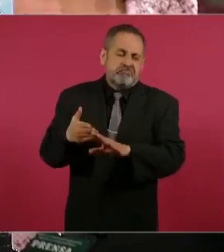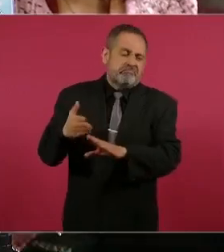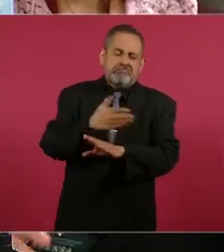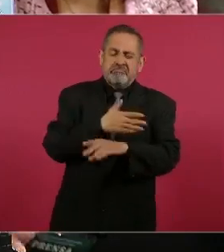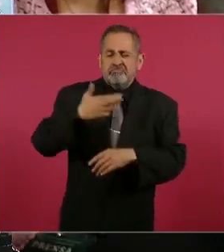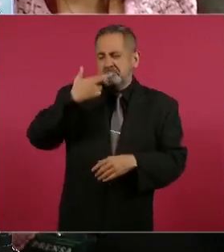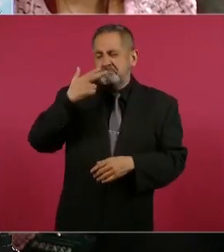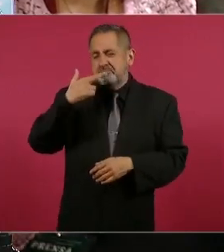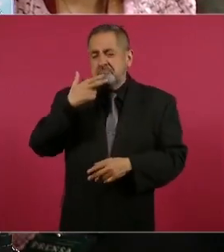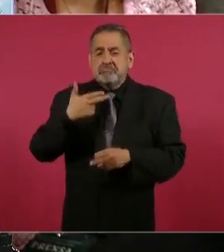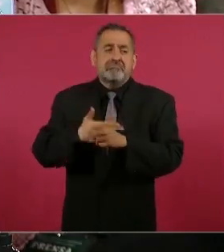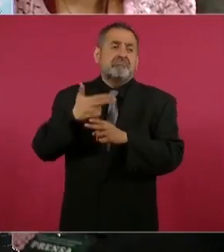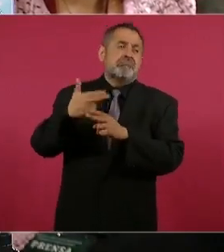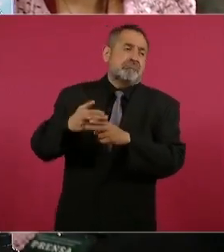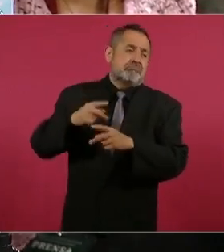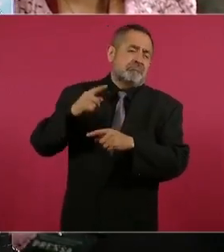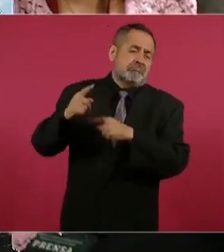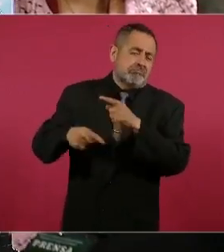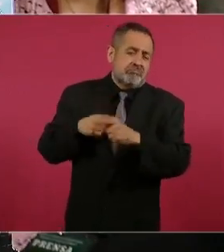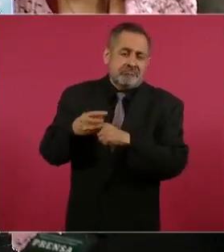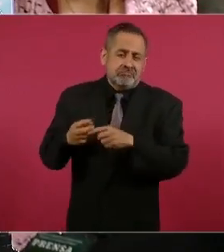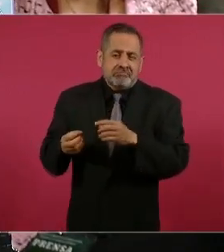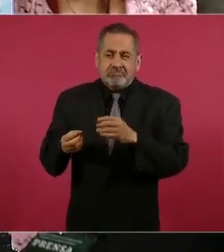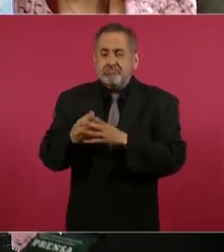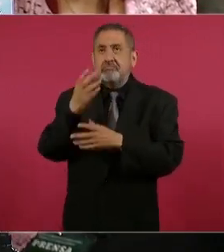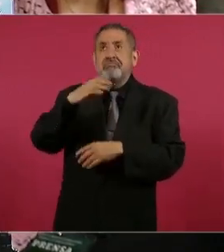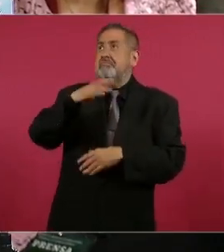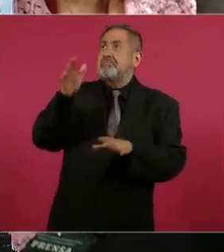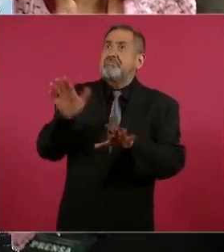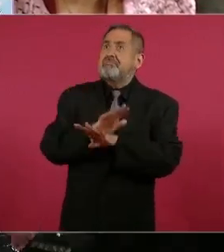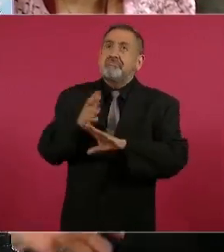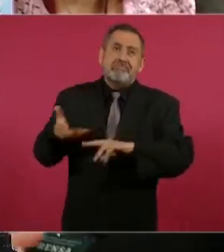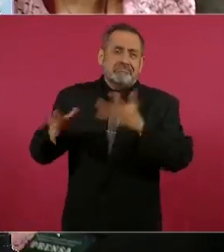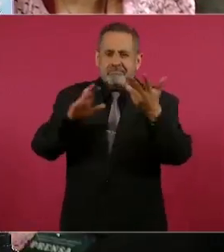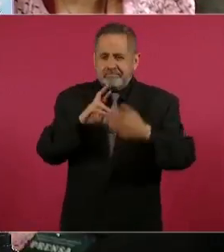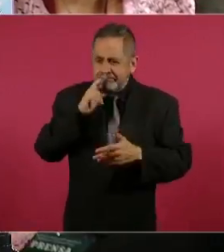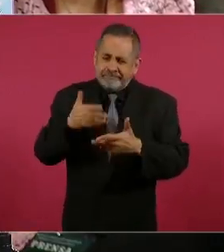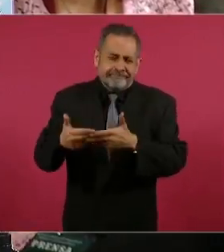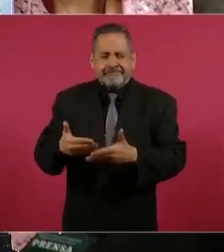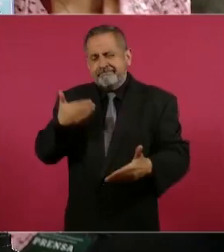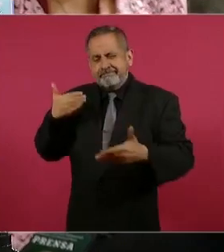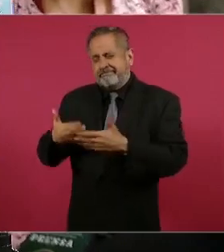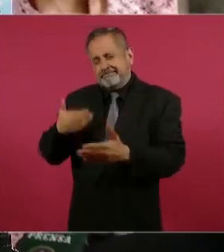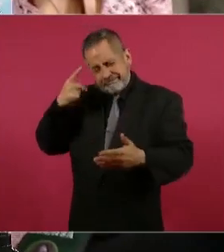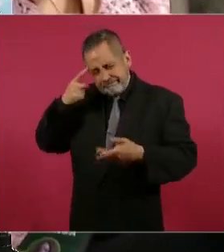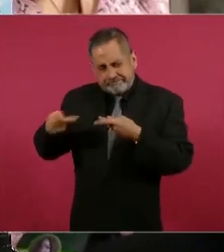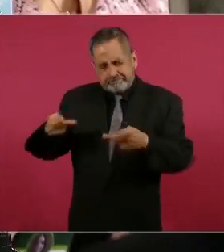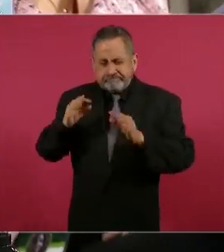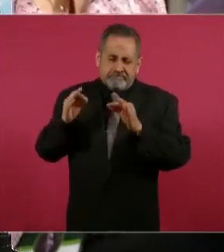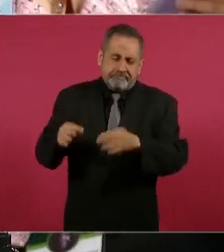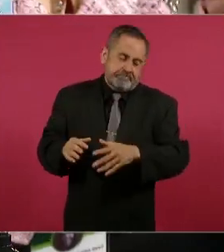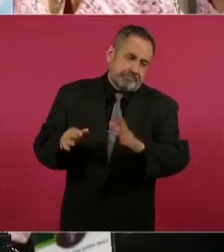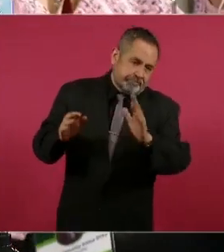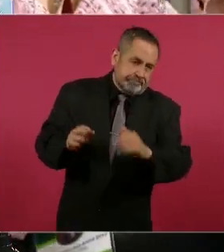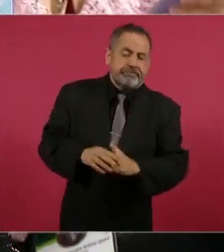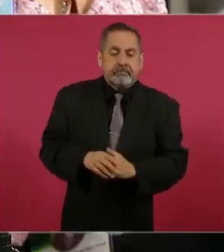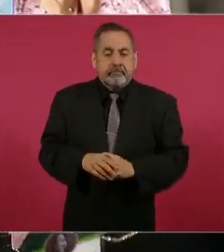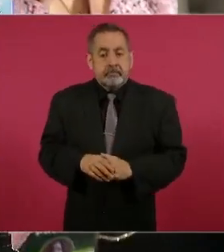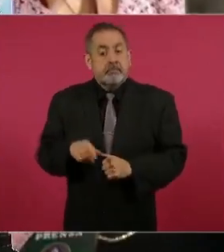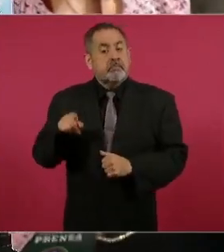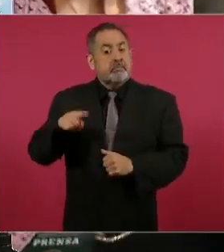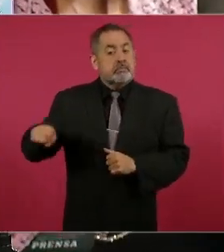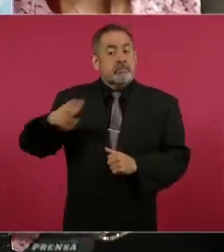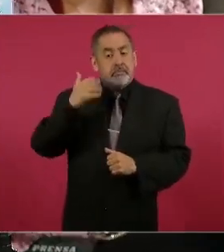y no esperar a que llegara el desastre con el cambio climático, que había que pensar en adelantado. Entonces, ellos